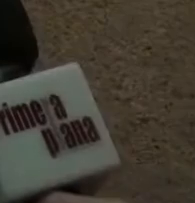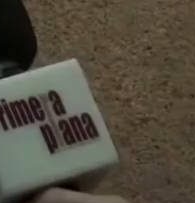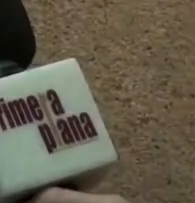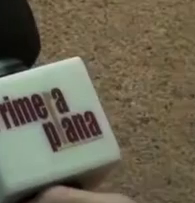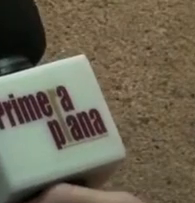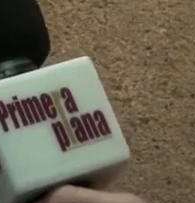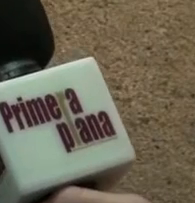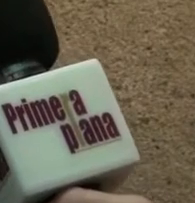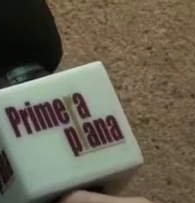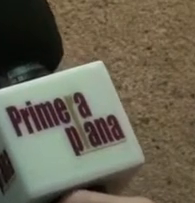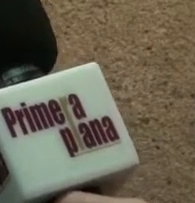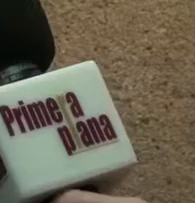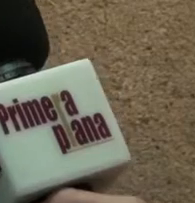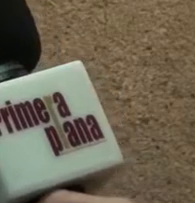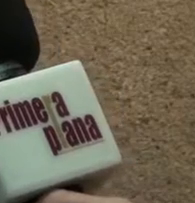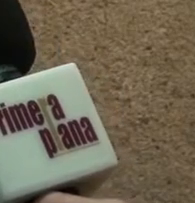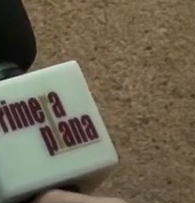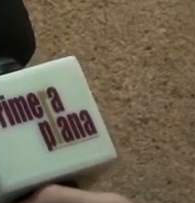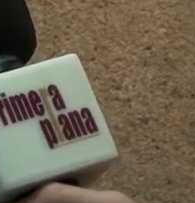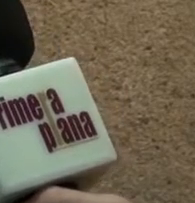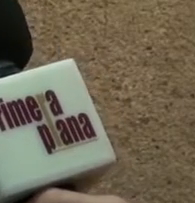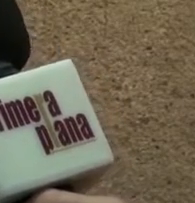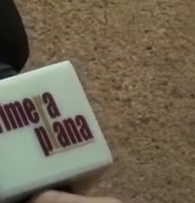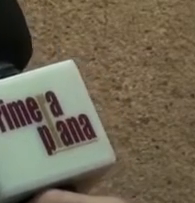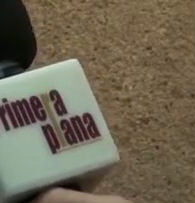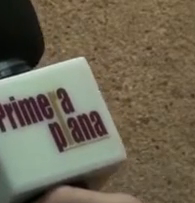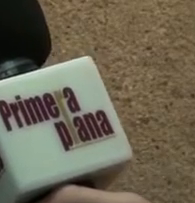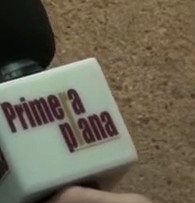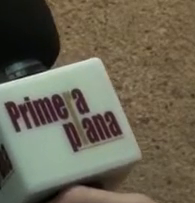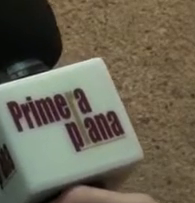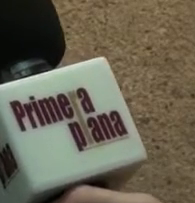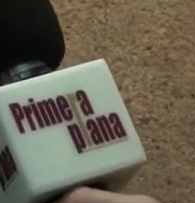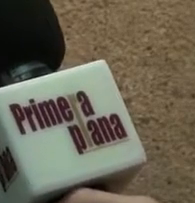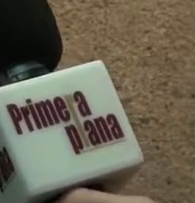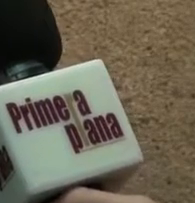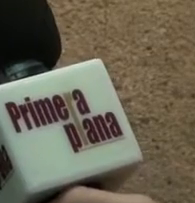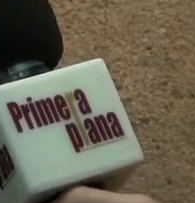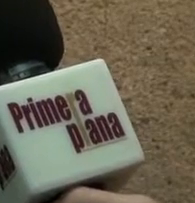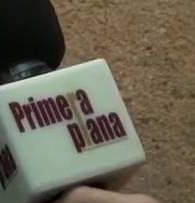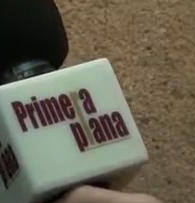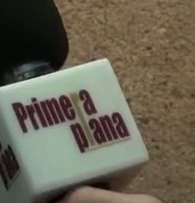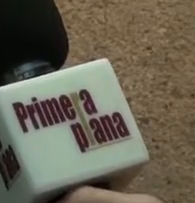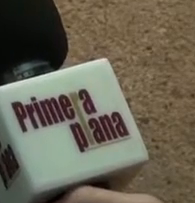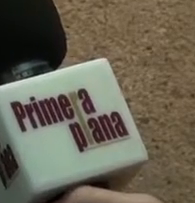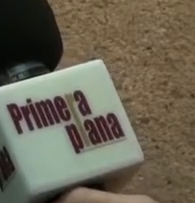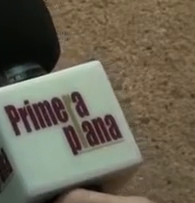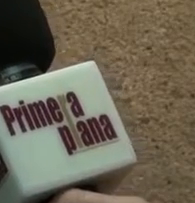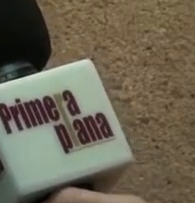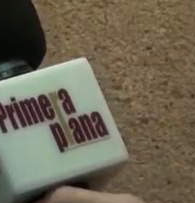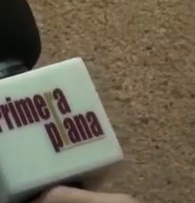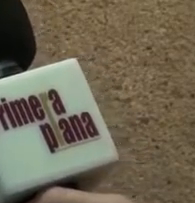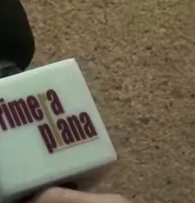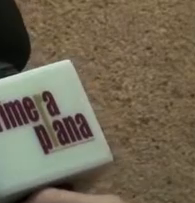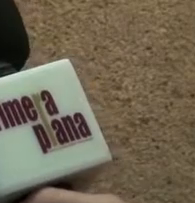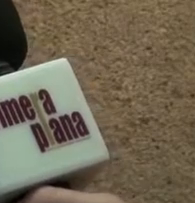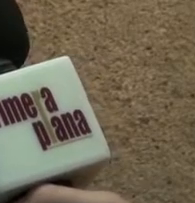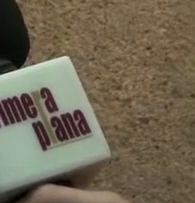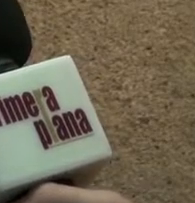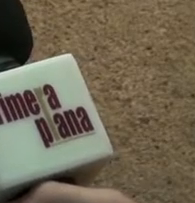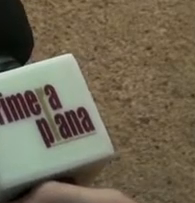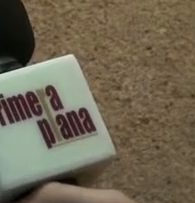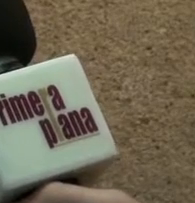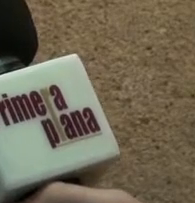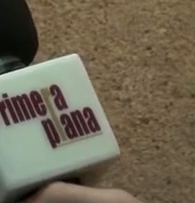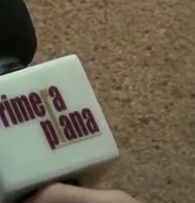Es una contradicción, ¿no?, que estemos en San José de Costa Rica, en la capital de los derechos humanos, porque